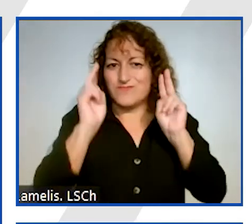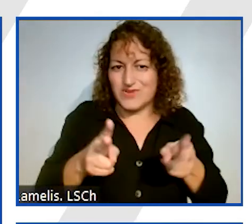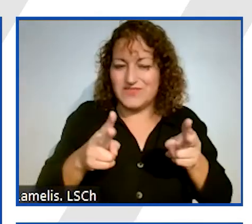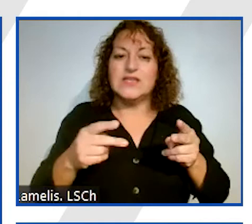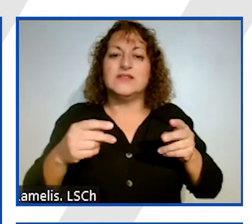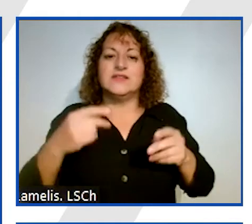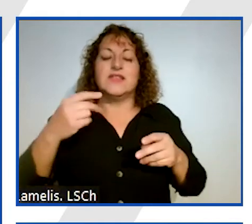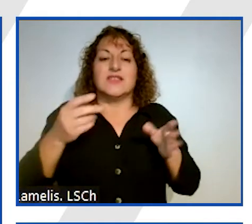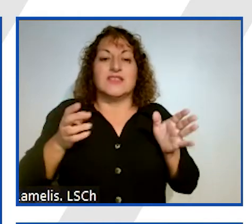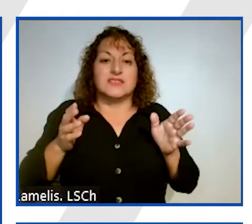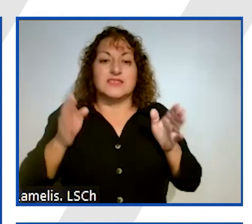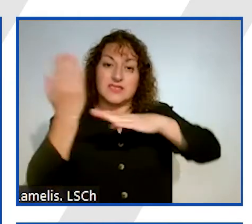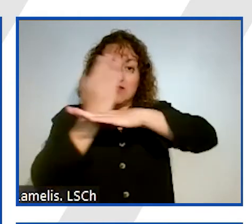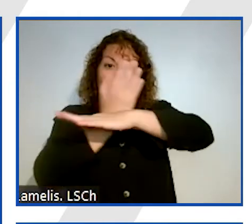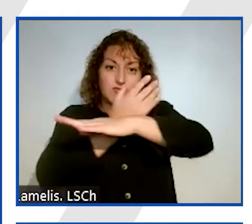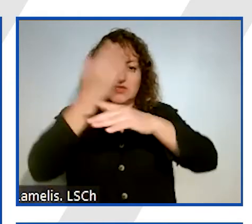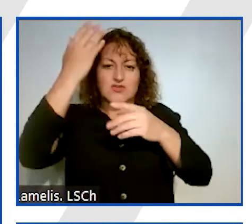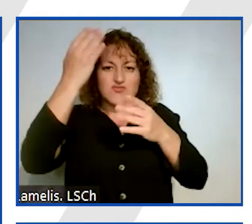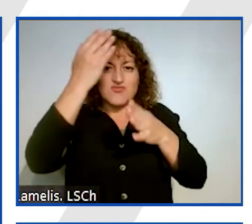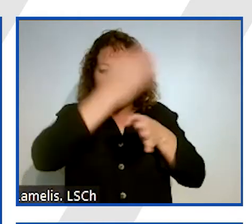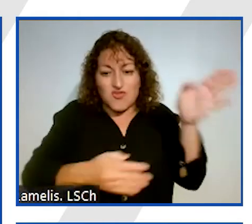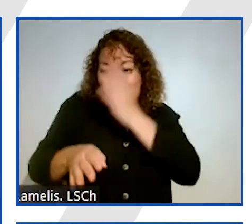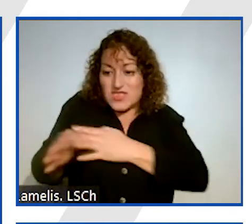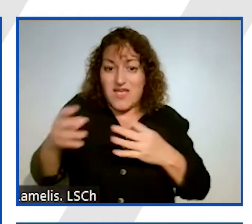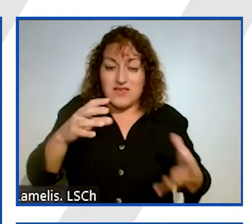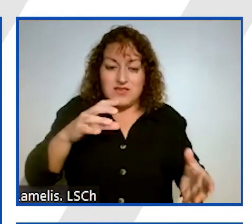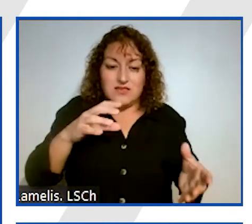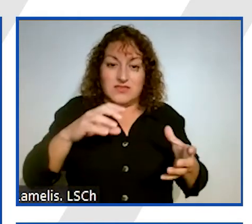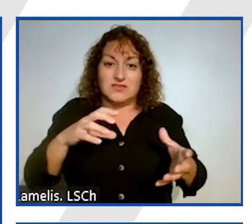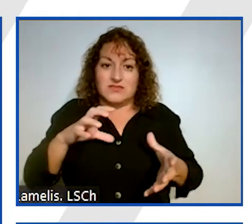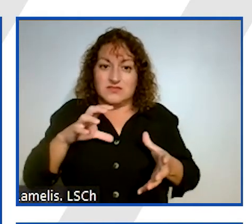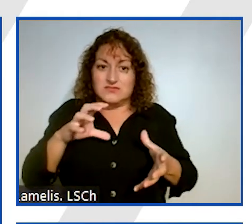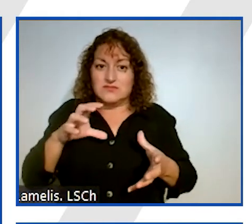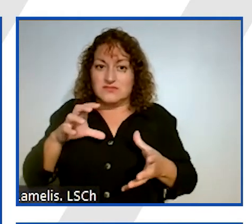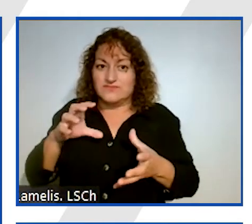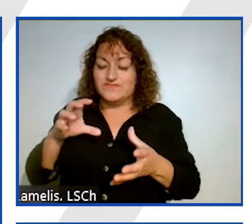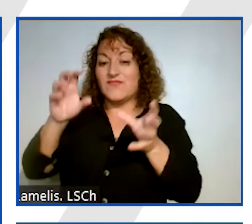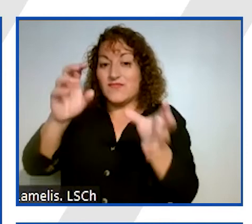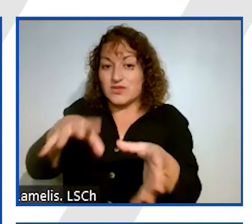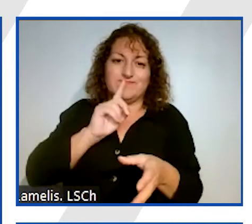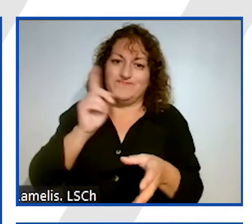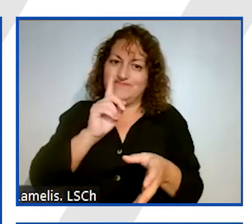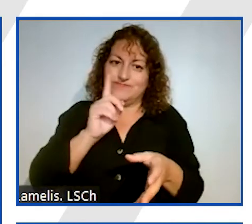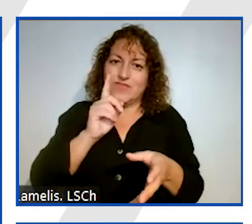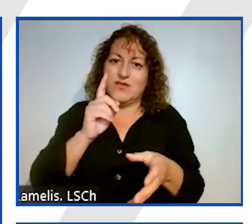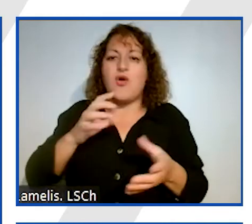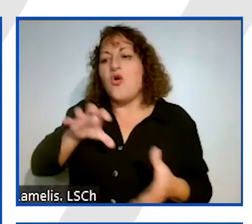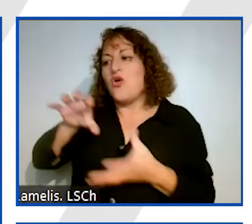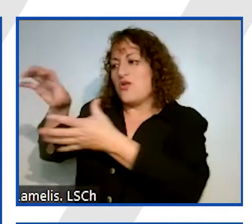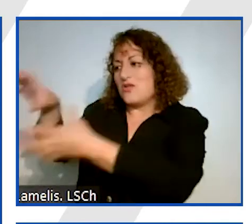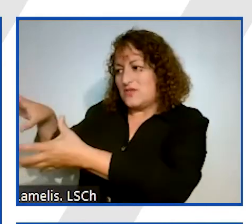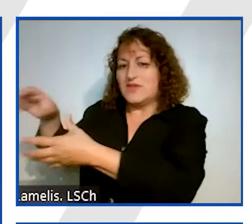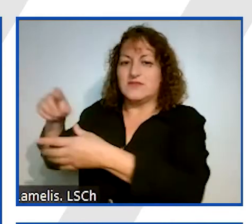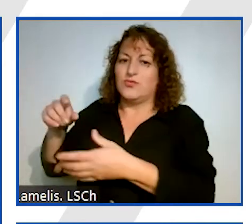un tiburón sin sus aletas. Si va a capturar un tiburón, si quiere vender aletas, tiene que vender también el cuerpo. Y así